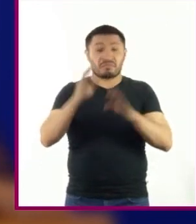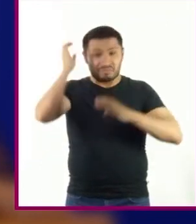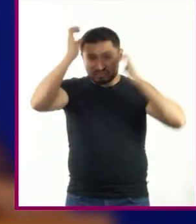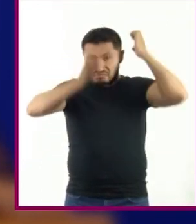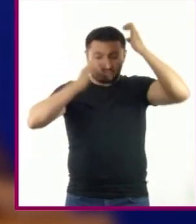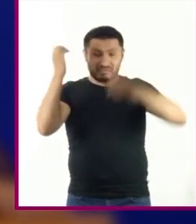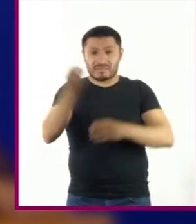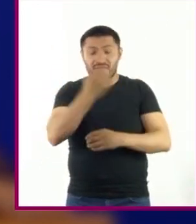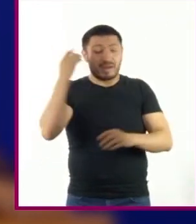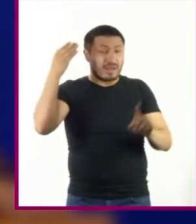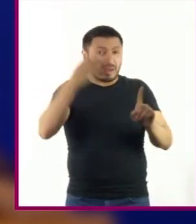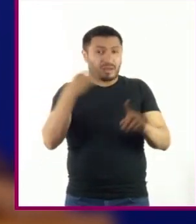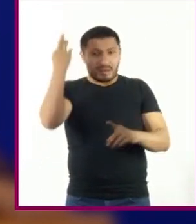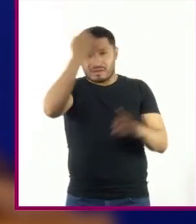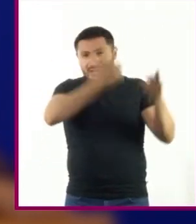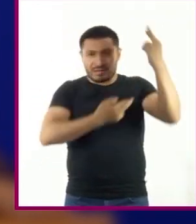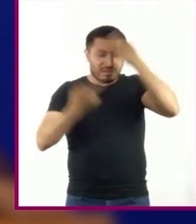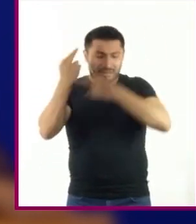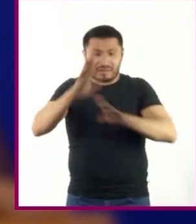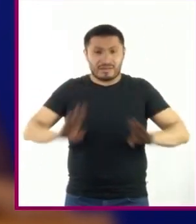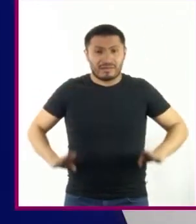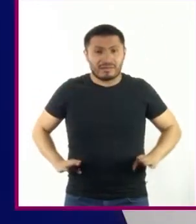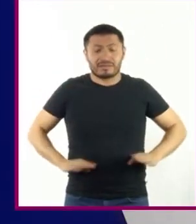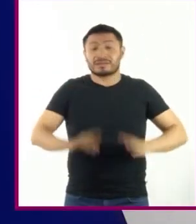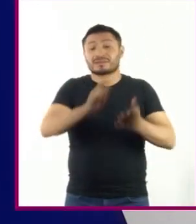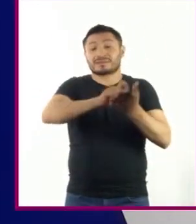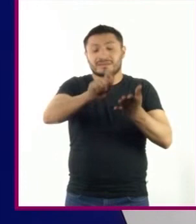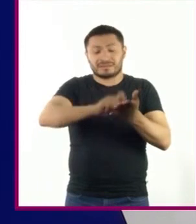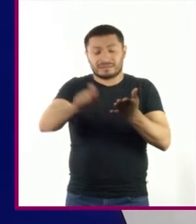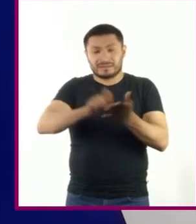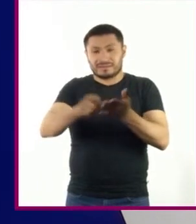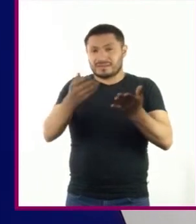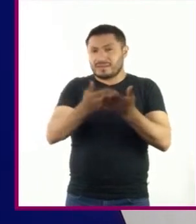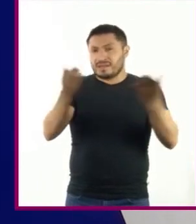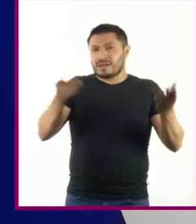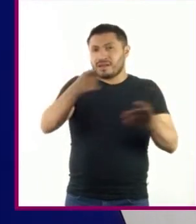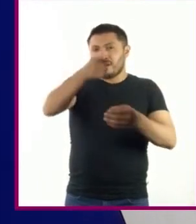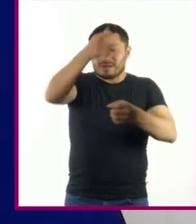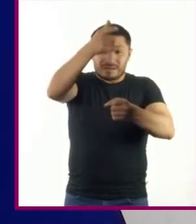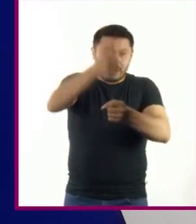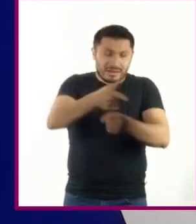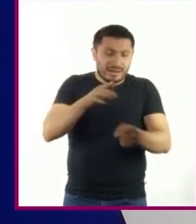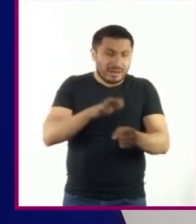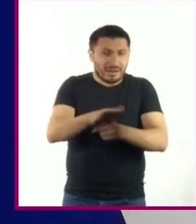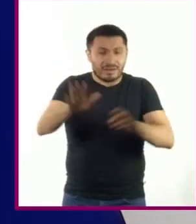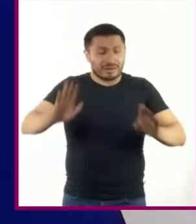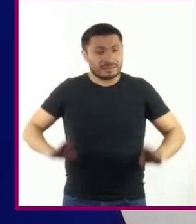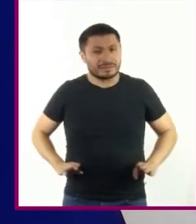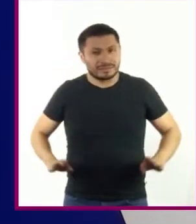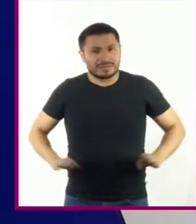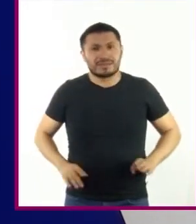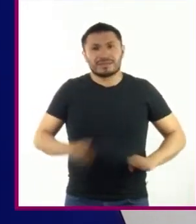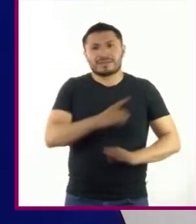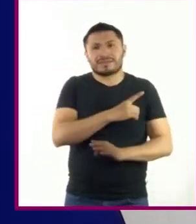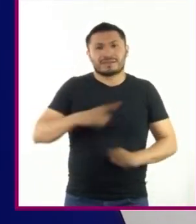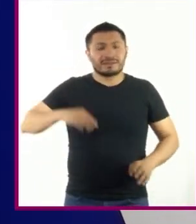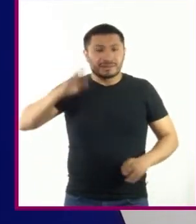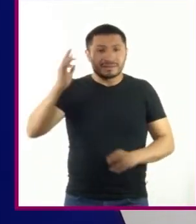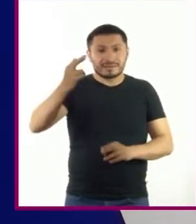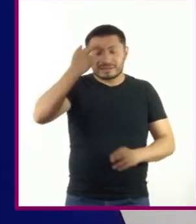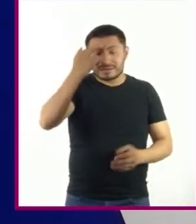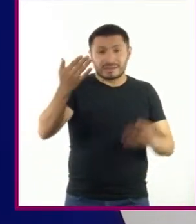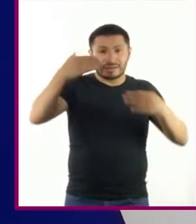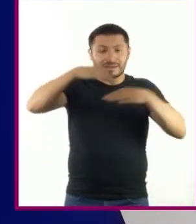fue revisar aspectos de un texto. Ahora que ya identificamos cuáles son los aspectos que se deben tomar en cuenta en